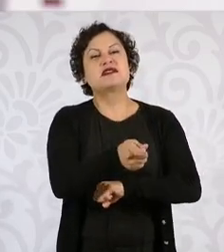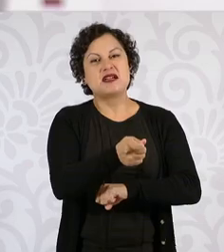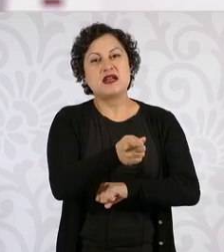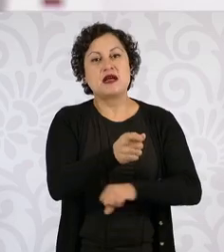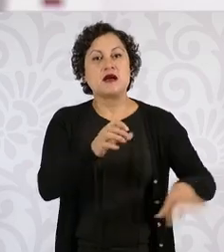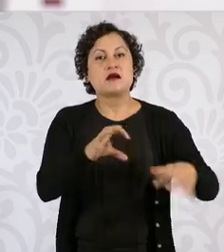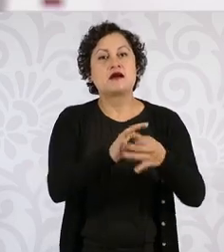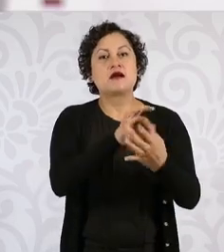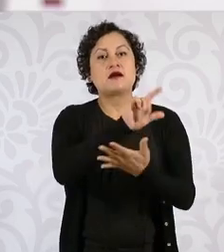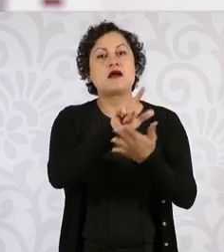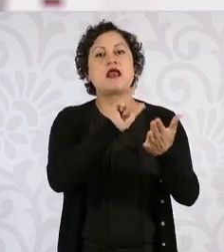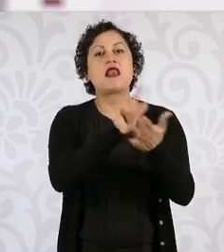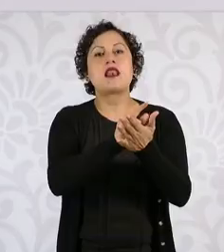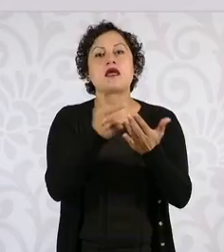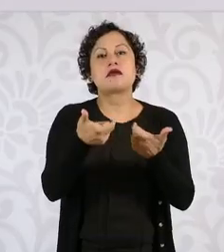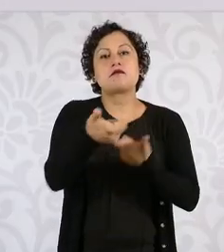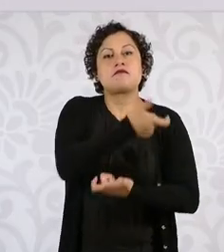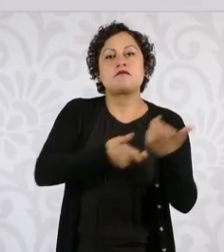como cualquier empresa